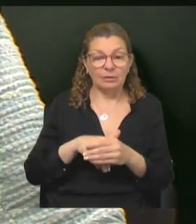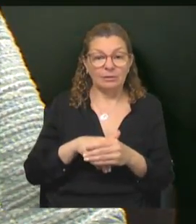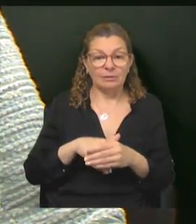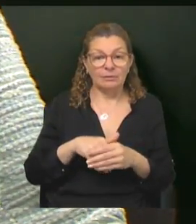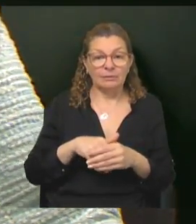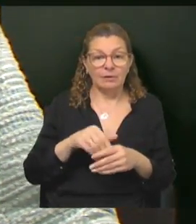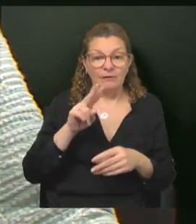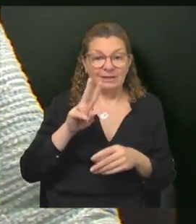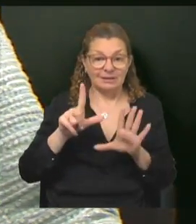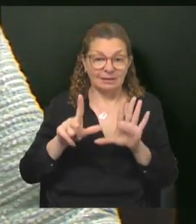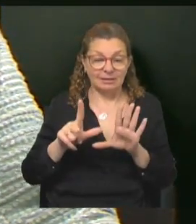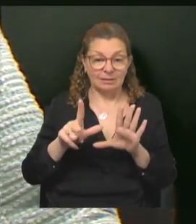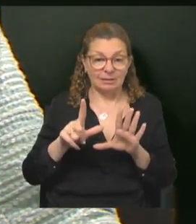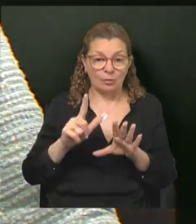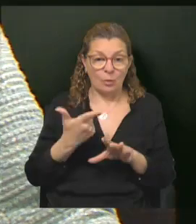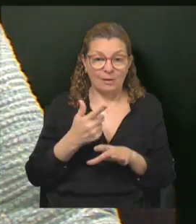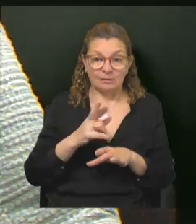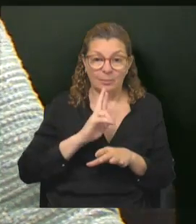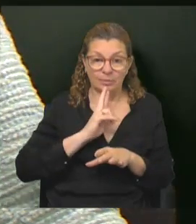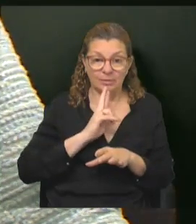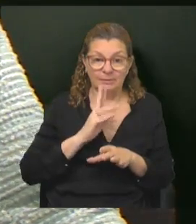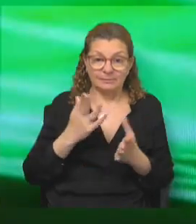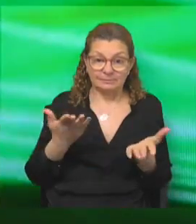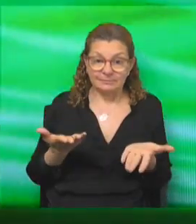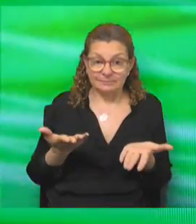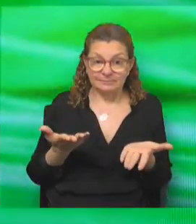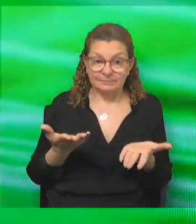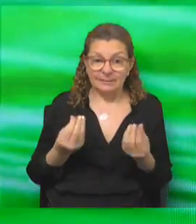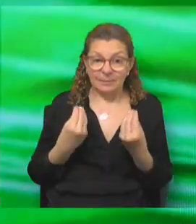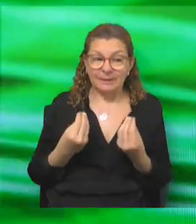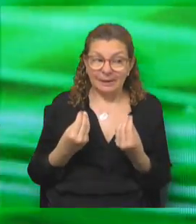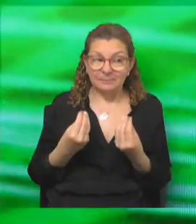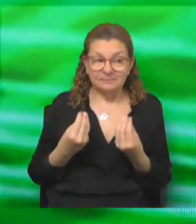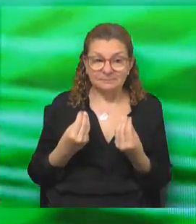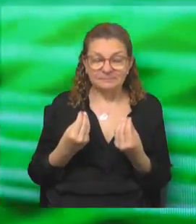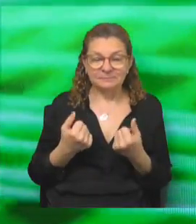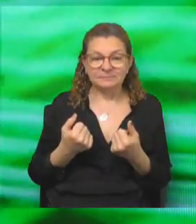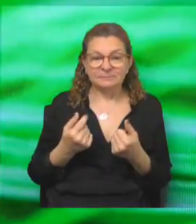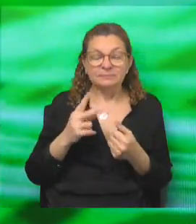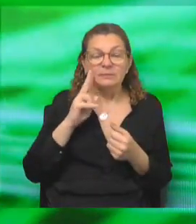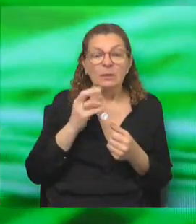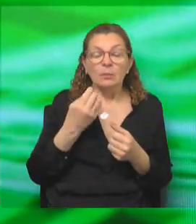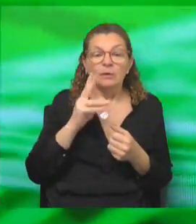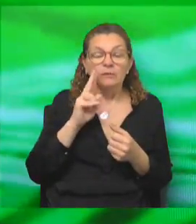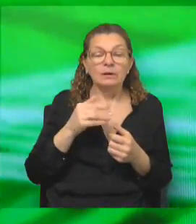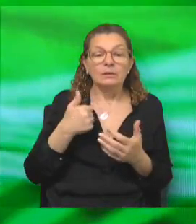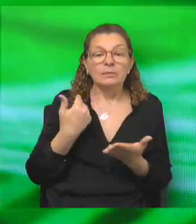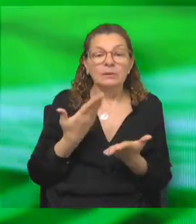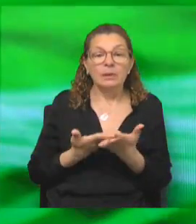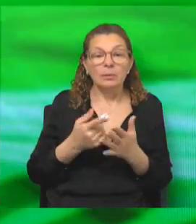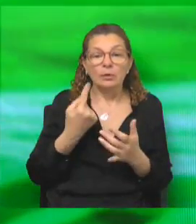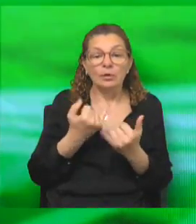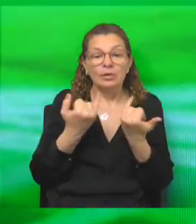elecciones nacionales no ha tenido respuesta Qué pasa Eh bueno a ver nosotros lo largamos hace unos